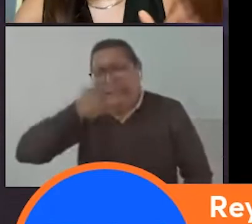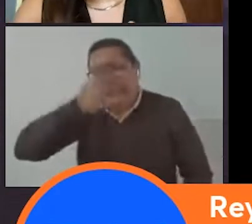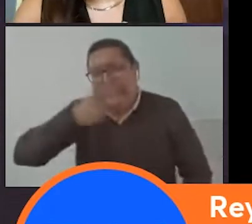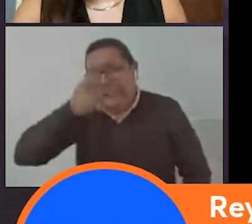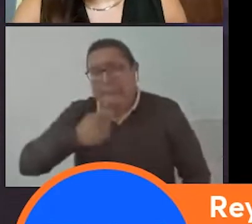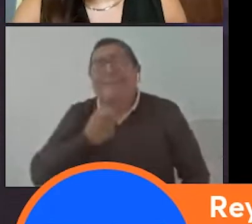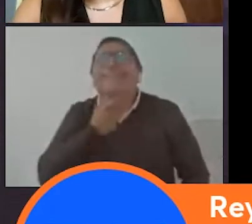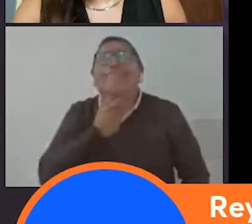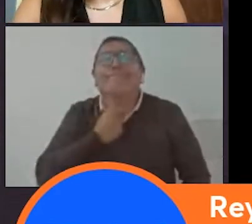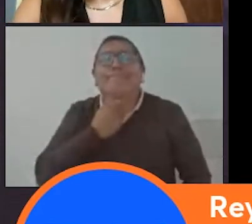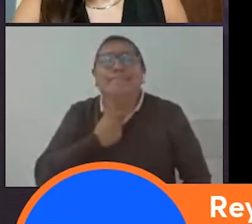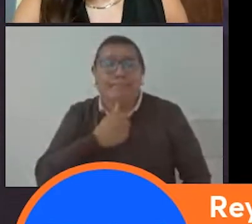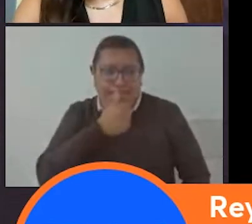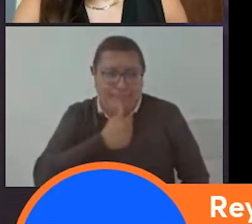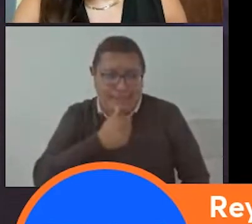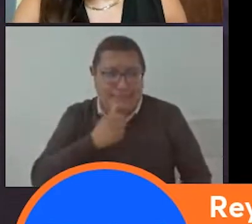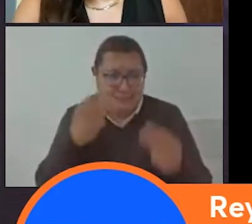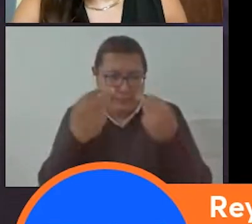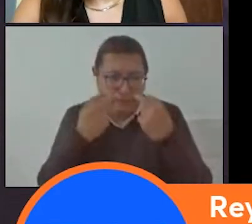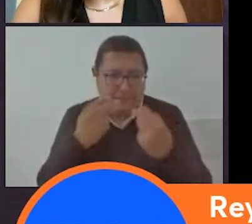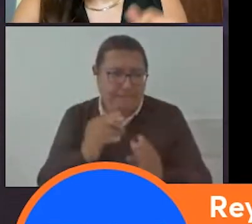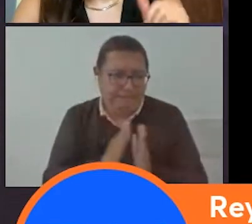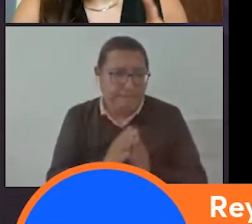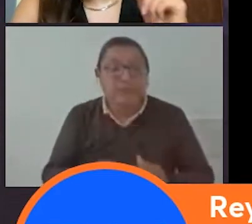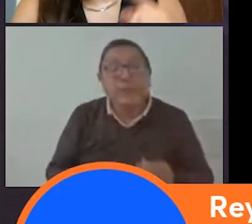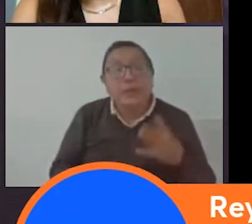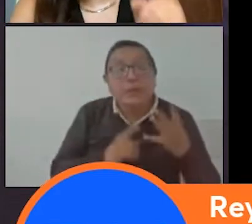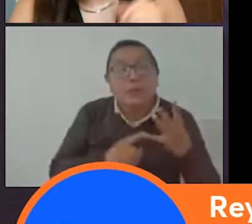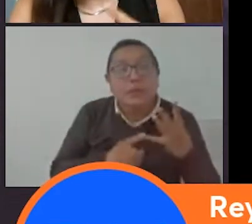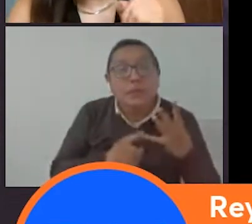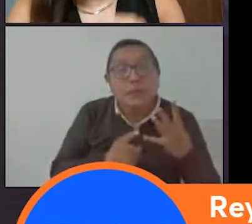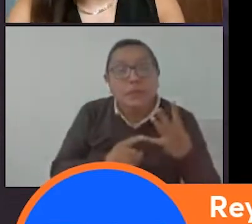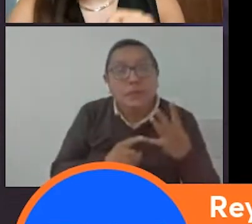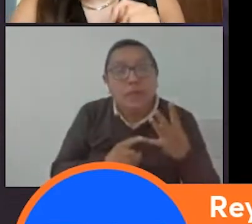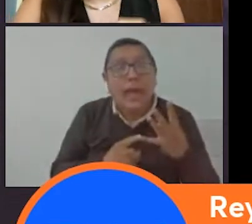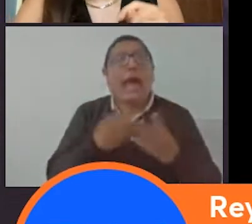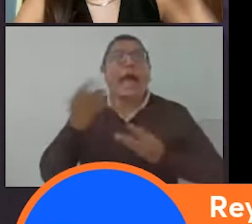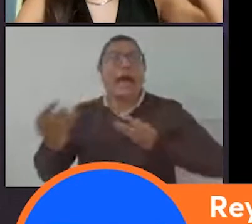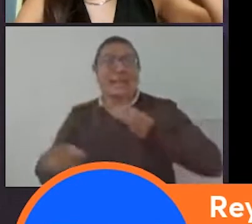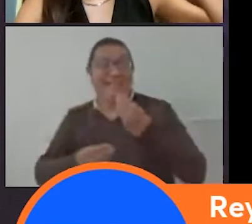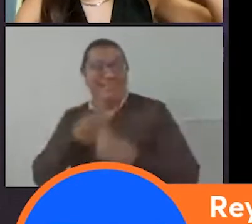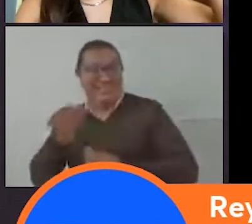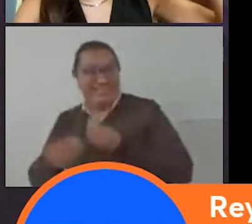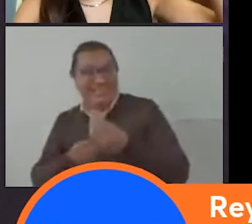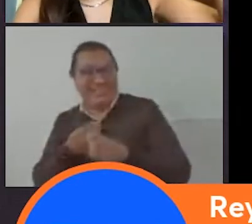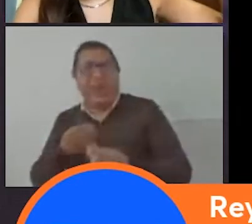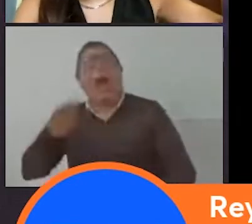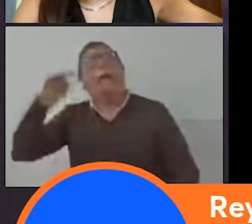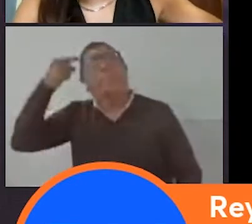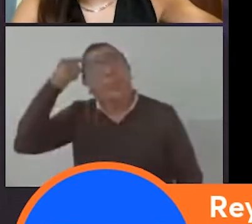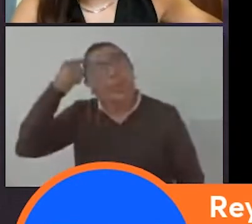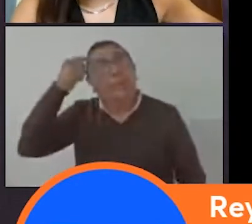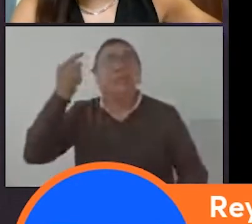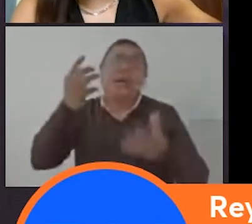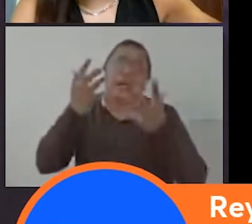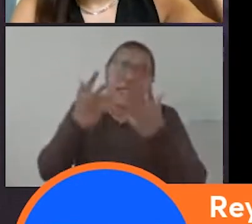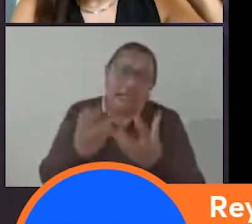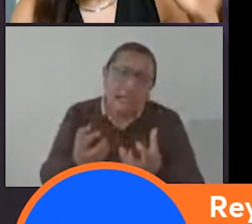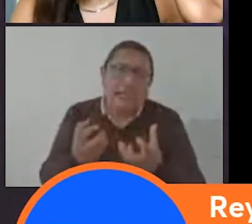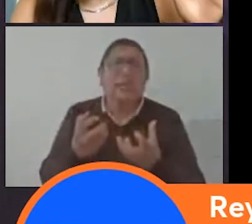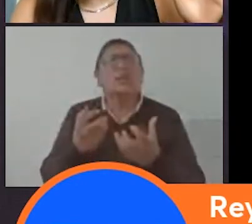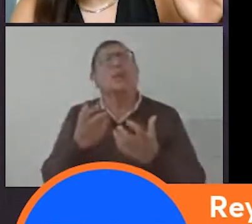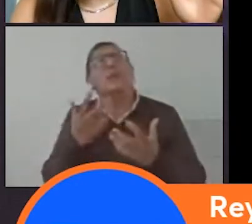ténganme paciencia. La clave es hacer. Si solo lo piensas y no lo haces, ahí se queda. Pensar, decir y hacer.